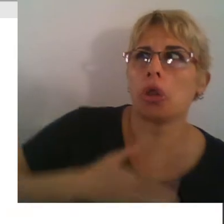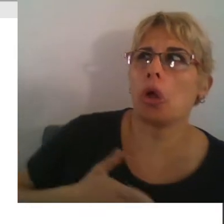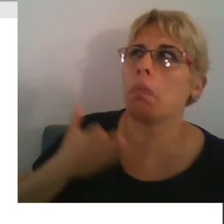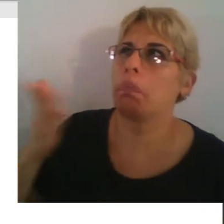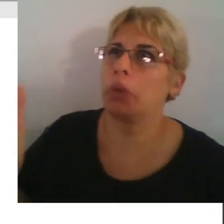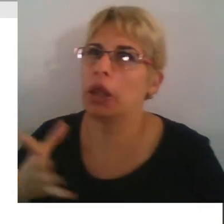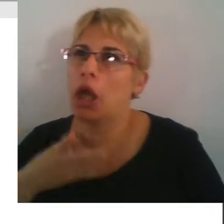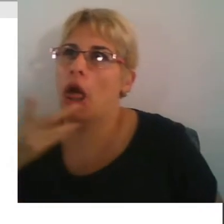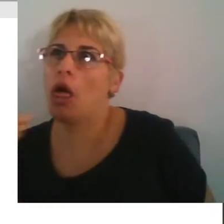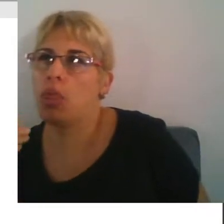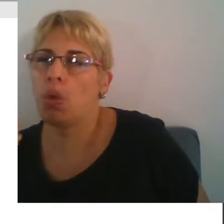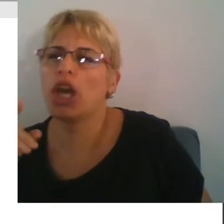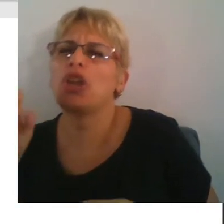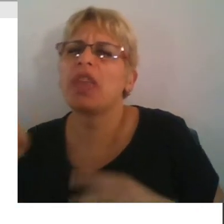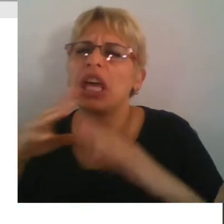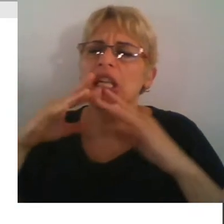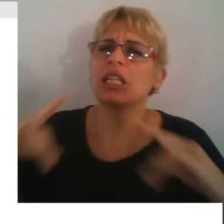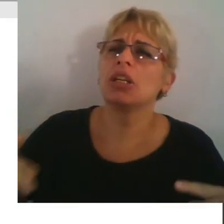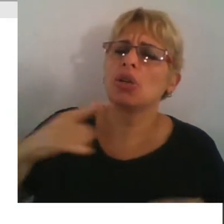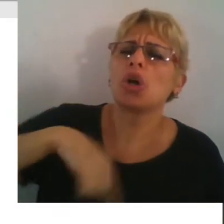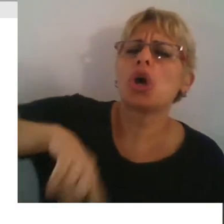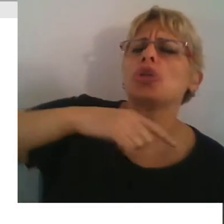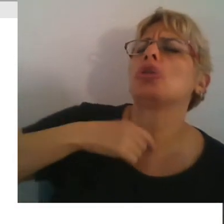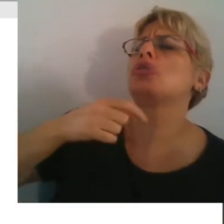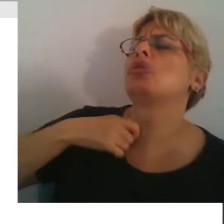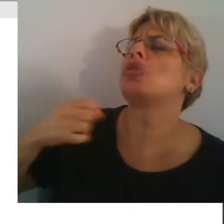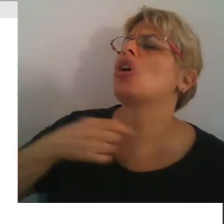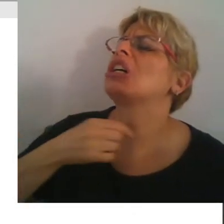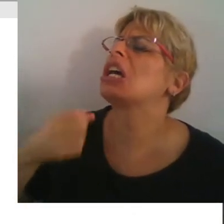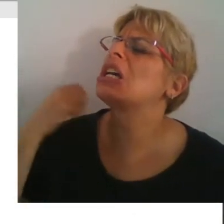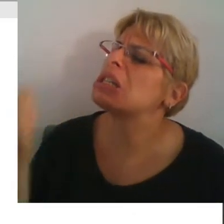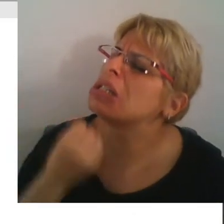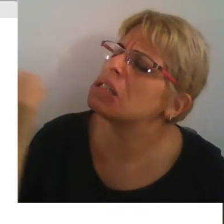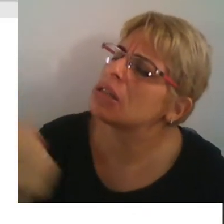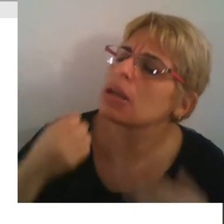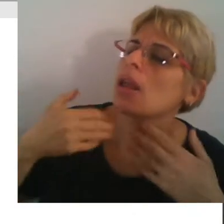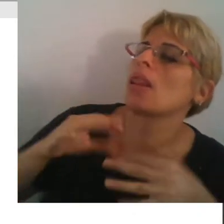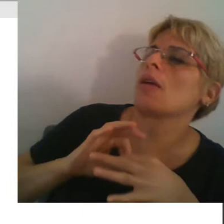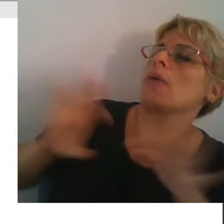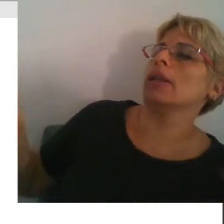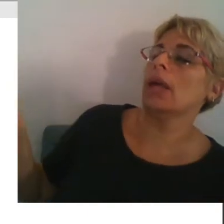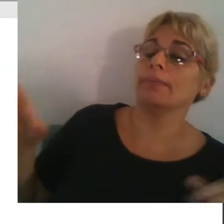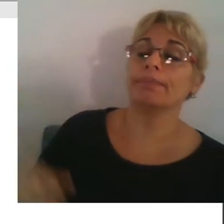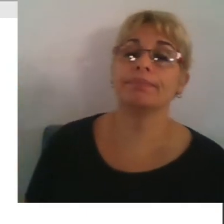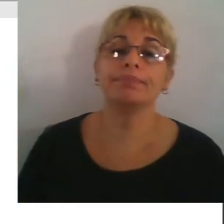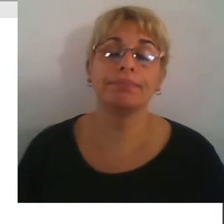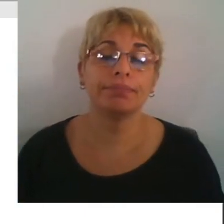del circo le pedían libertad.